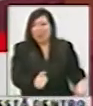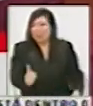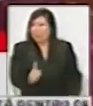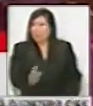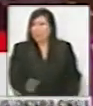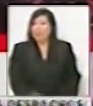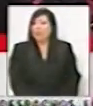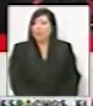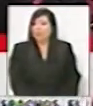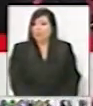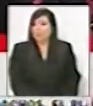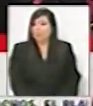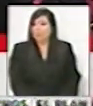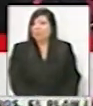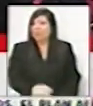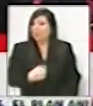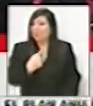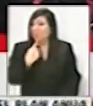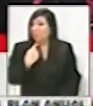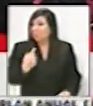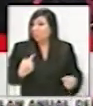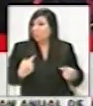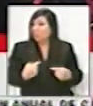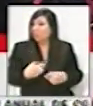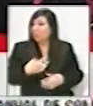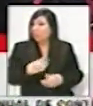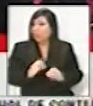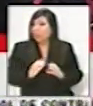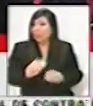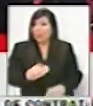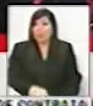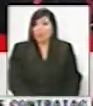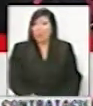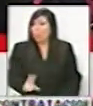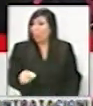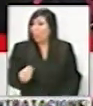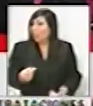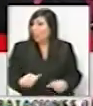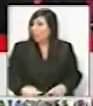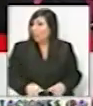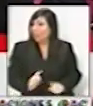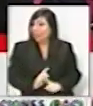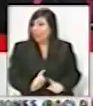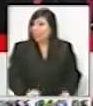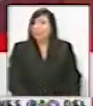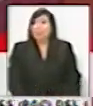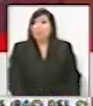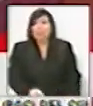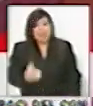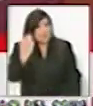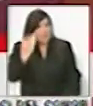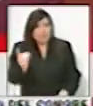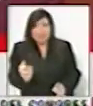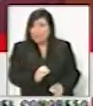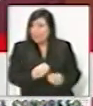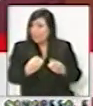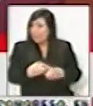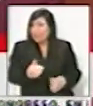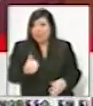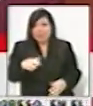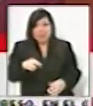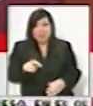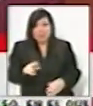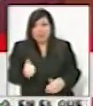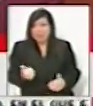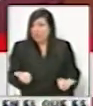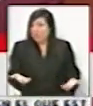verdad. Yo diría por el contrario, que esto es por el interés del congresista Mulder, que no quiere que compitan. Y entonces, como él sabe que nunca va a renunciar al APRA, porque